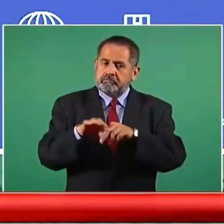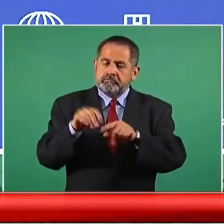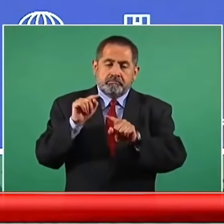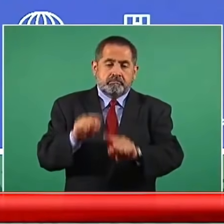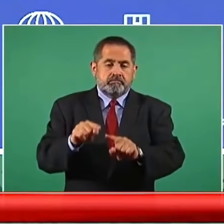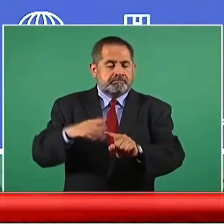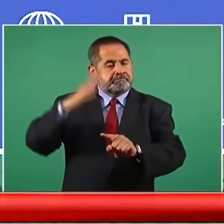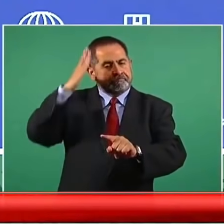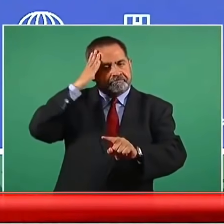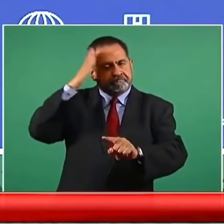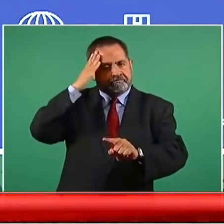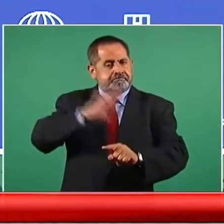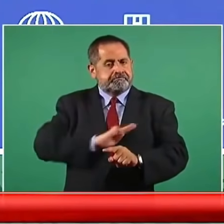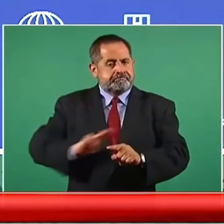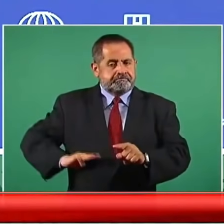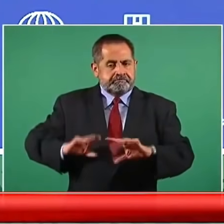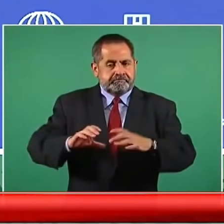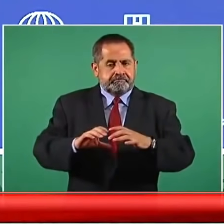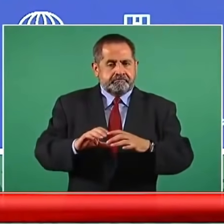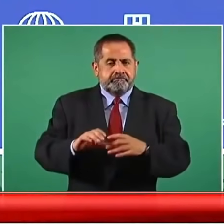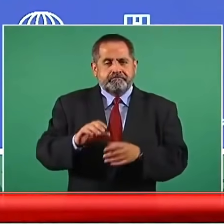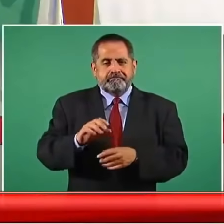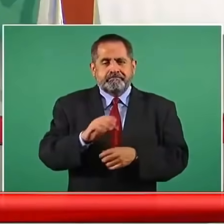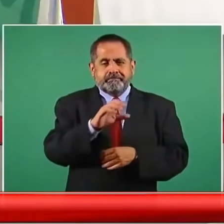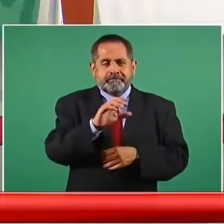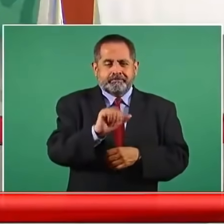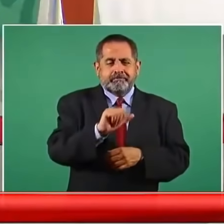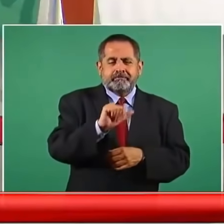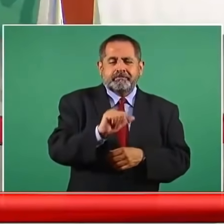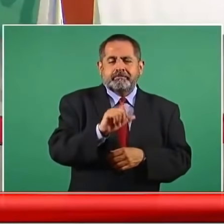es la cabecera municipal de Calakmul.